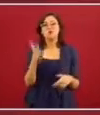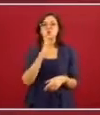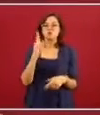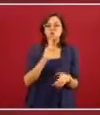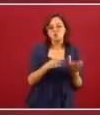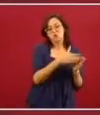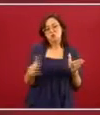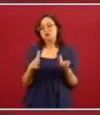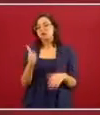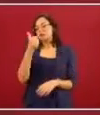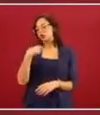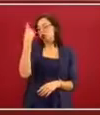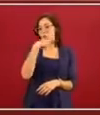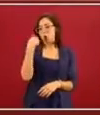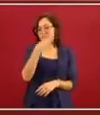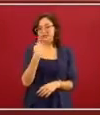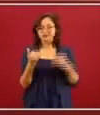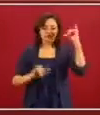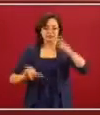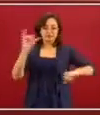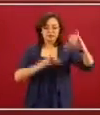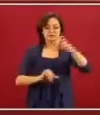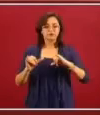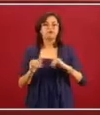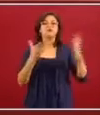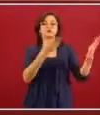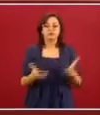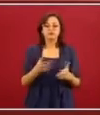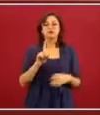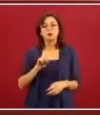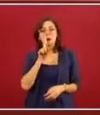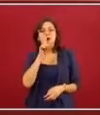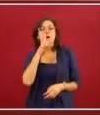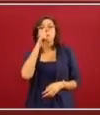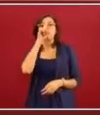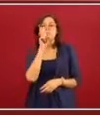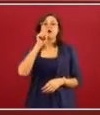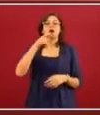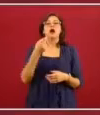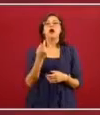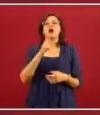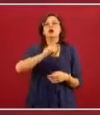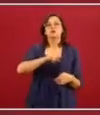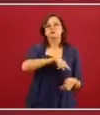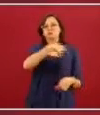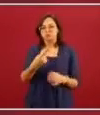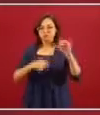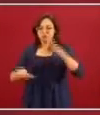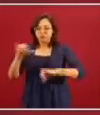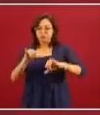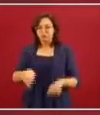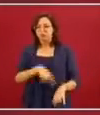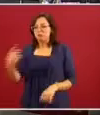procesarse más o menos 6 horas, con todo el proceso de incorporación de la muestra y producción de los resultados podría tardarse 24 horas,